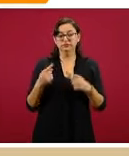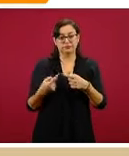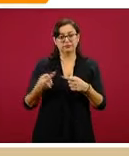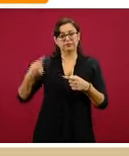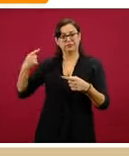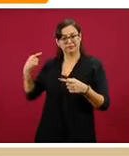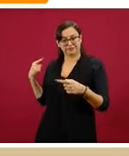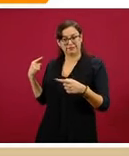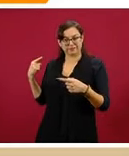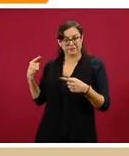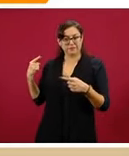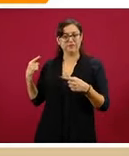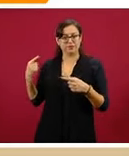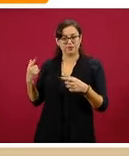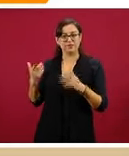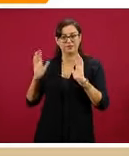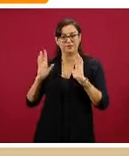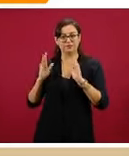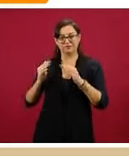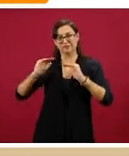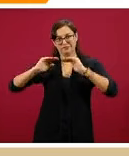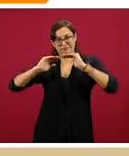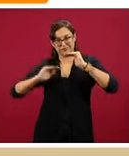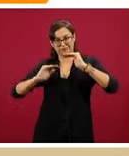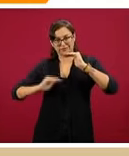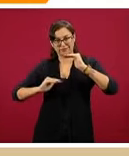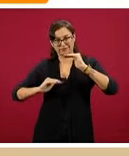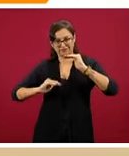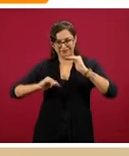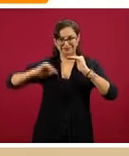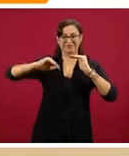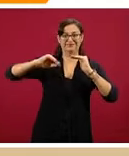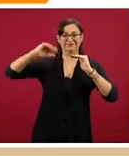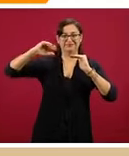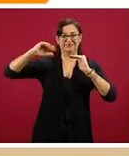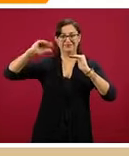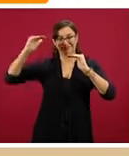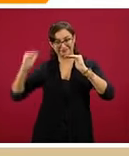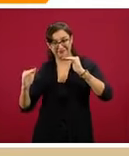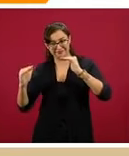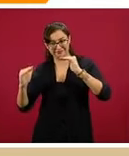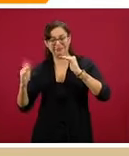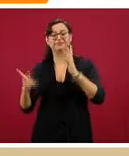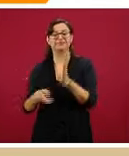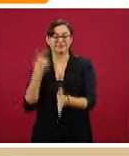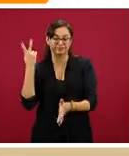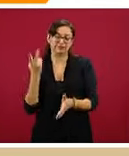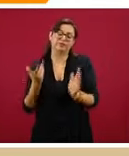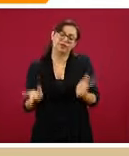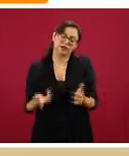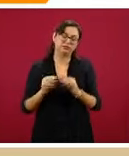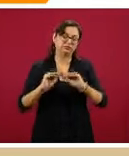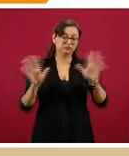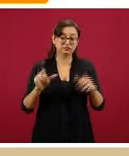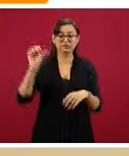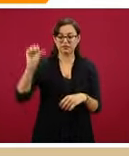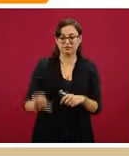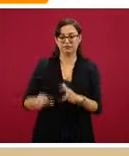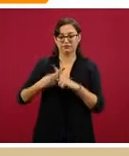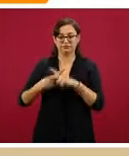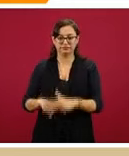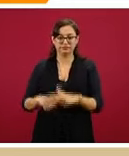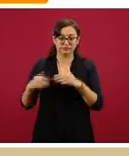ya alcanzado en semanas previas. Lógicamente vamos iniciando la semana, hoy día es domingo,